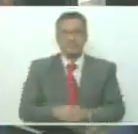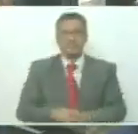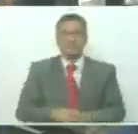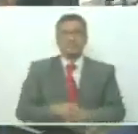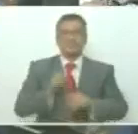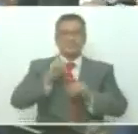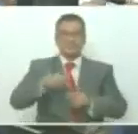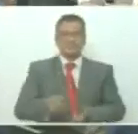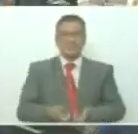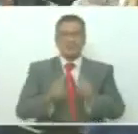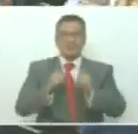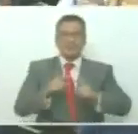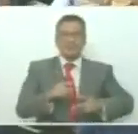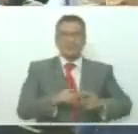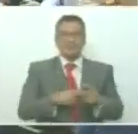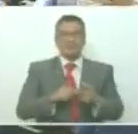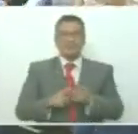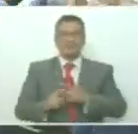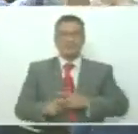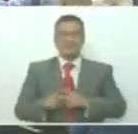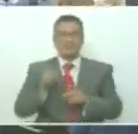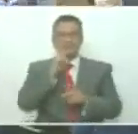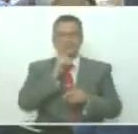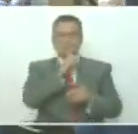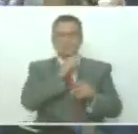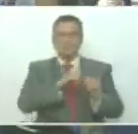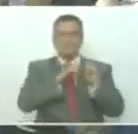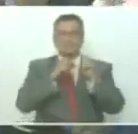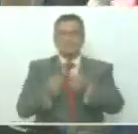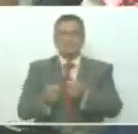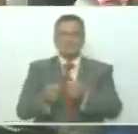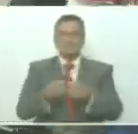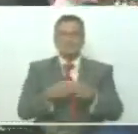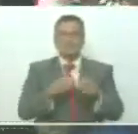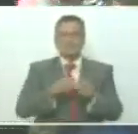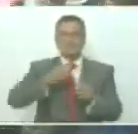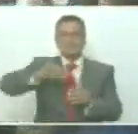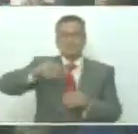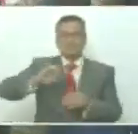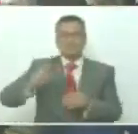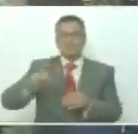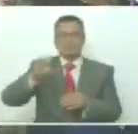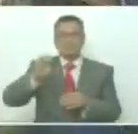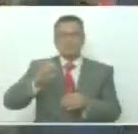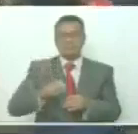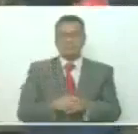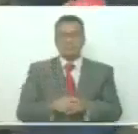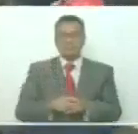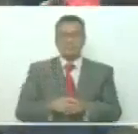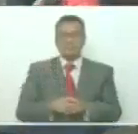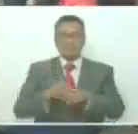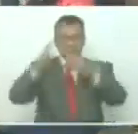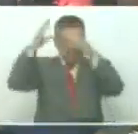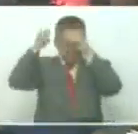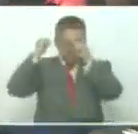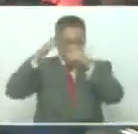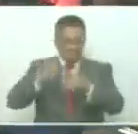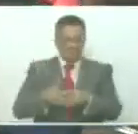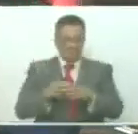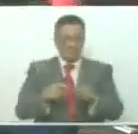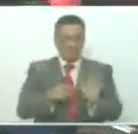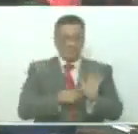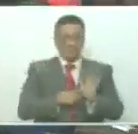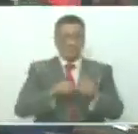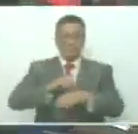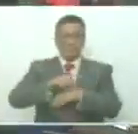se autorizó, por otra parte, el nombramiento del ciudadano Jorge Rafael Silvas Aponte como embajador extraordinario